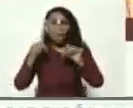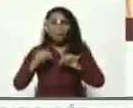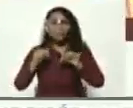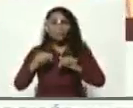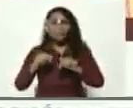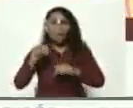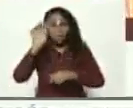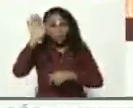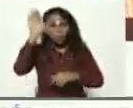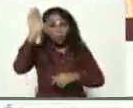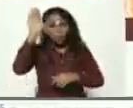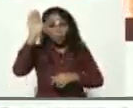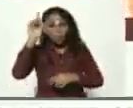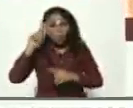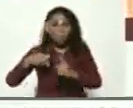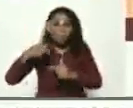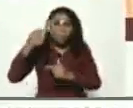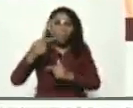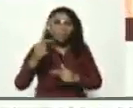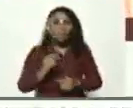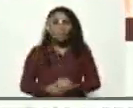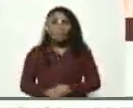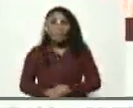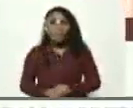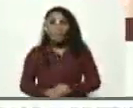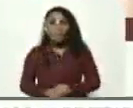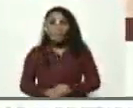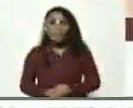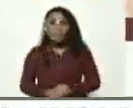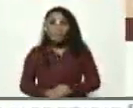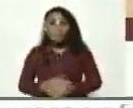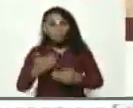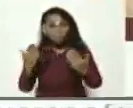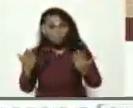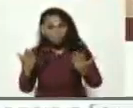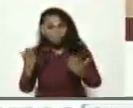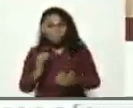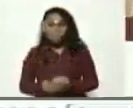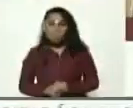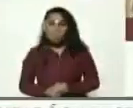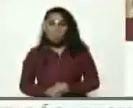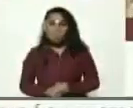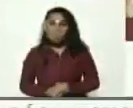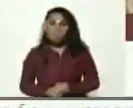en los futuros de mañana. Así que